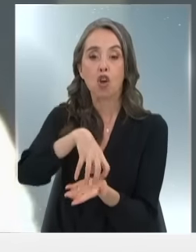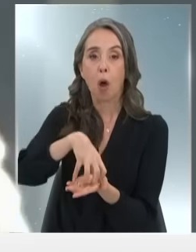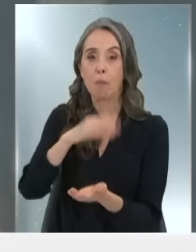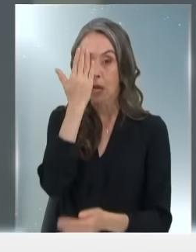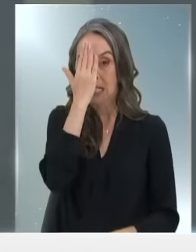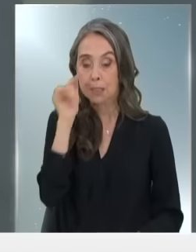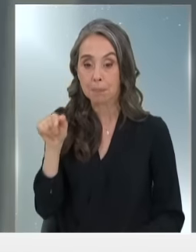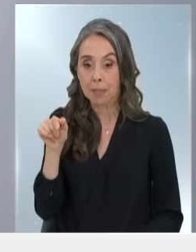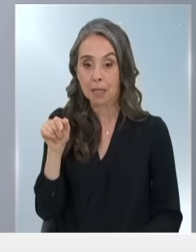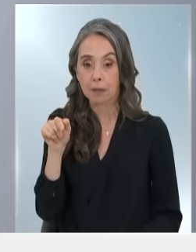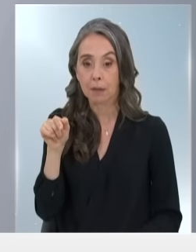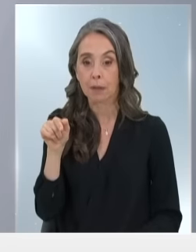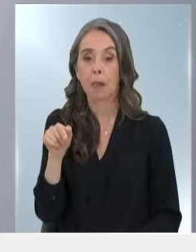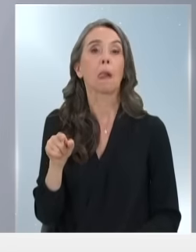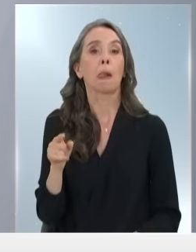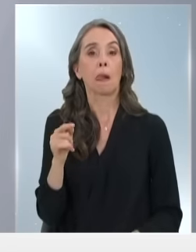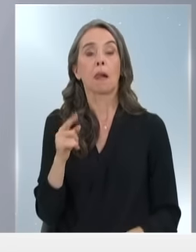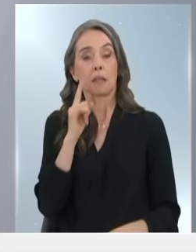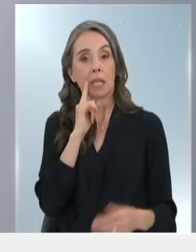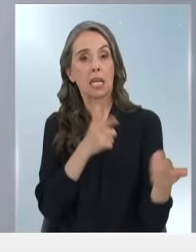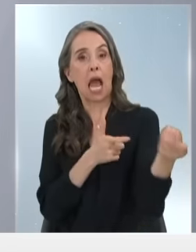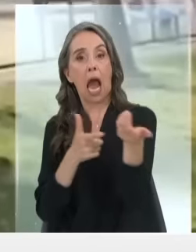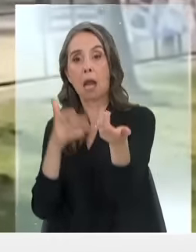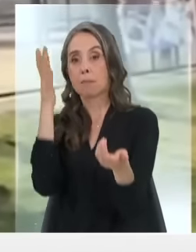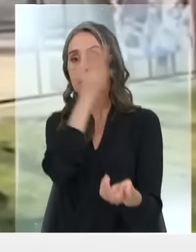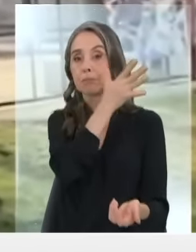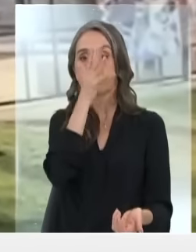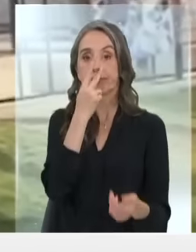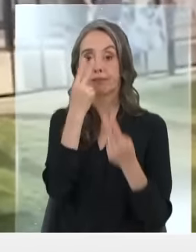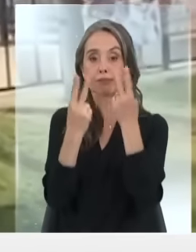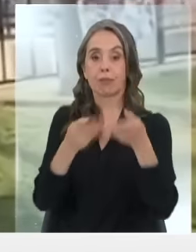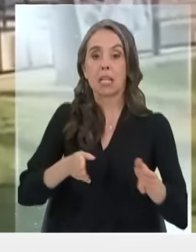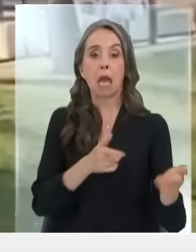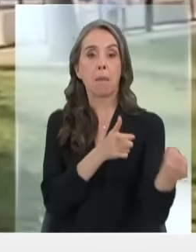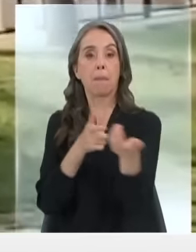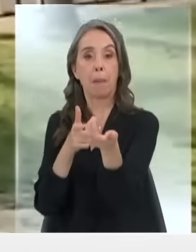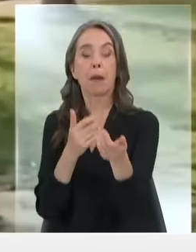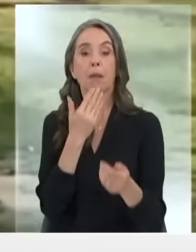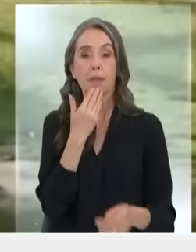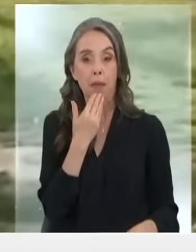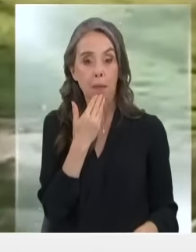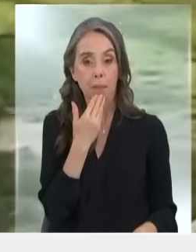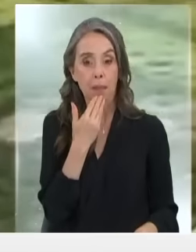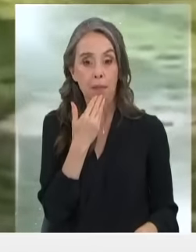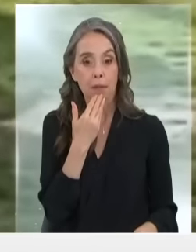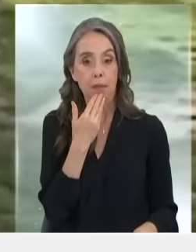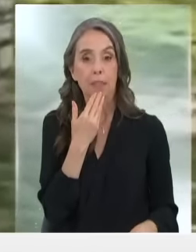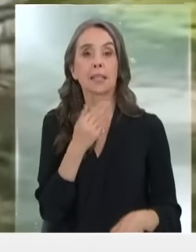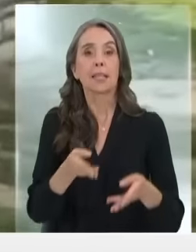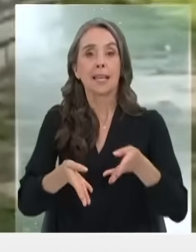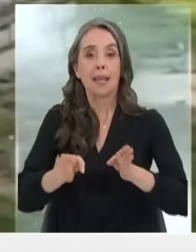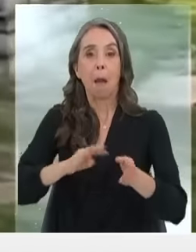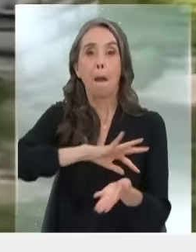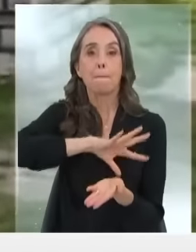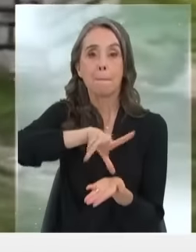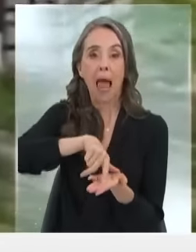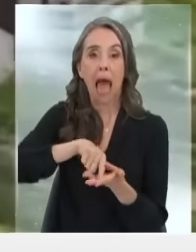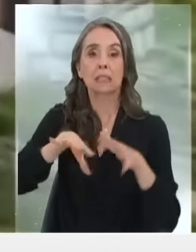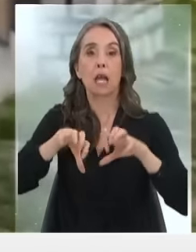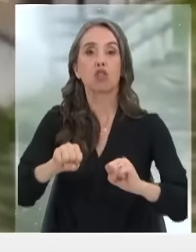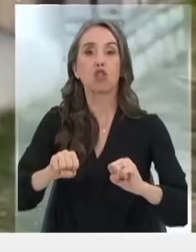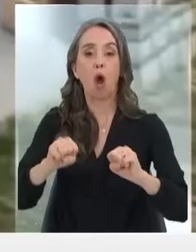Espejo no solo ostentaba su poderío de armas en las calles, sino que también tomaron espacios públicos.